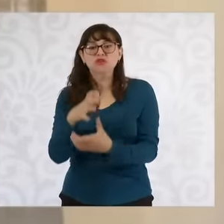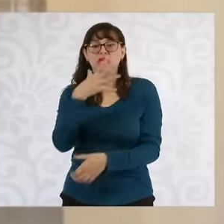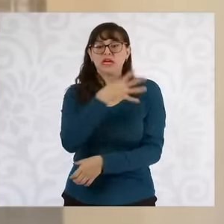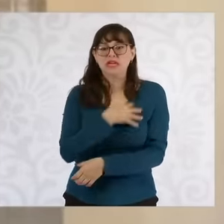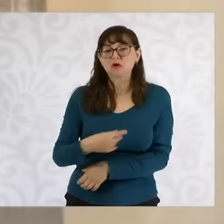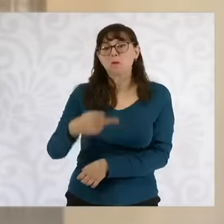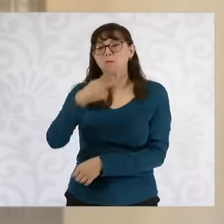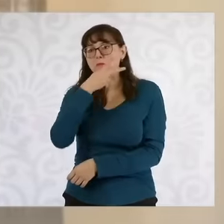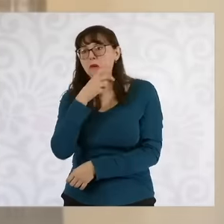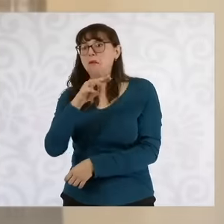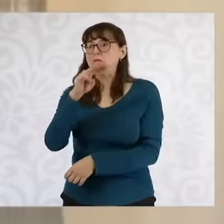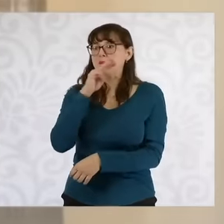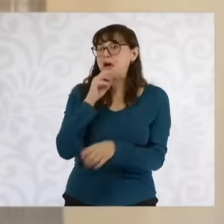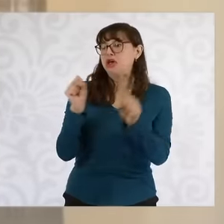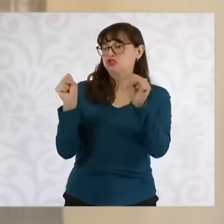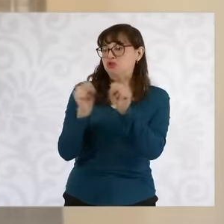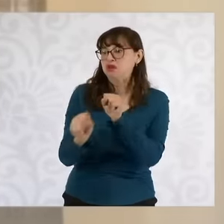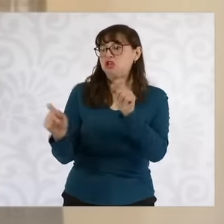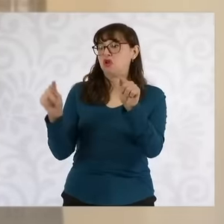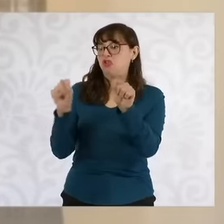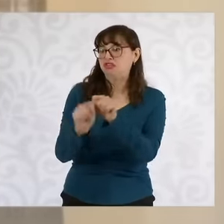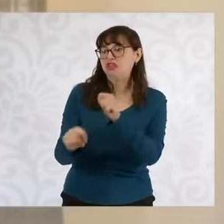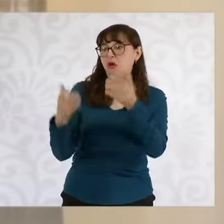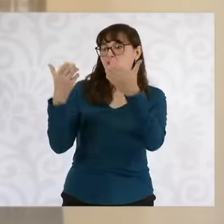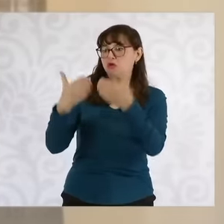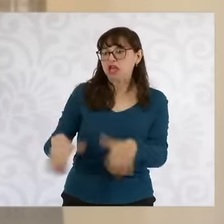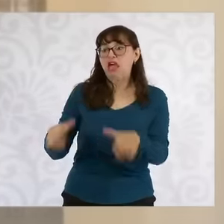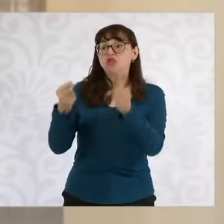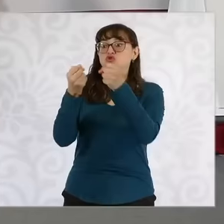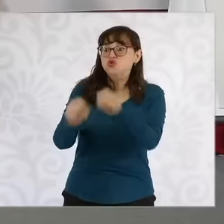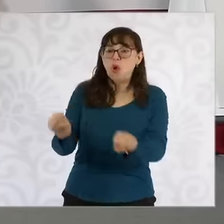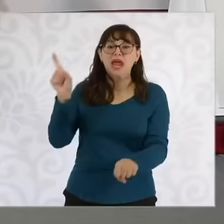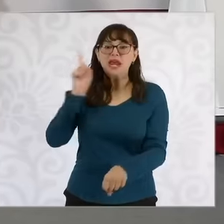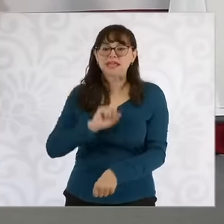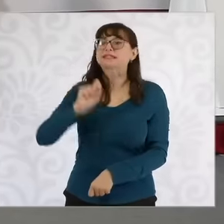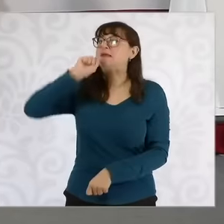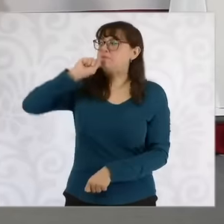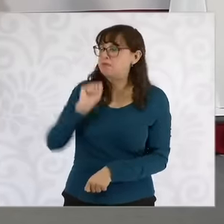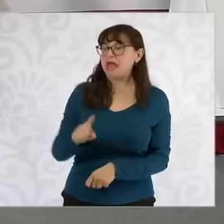hijos, papás, sobrinos, tíos, cuñados y hasta suegras.